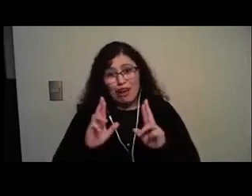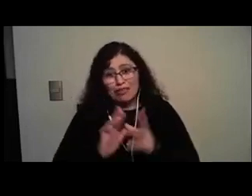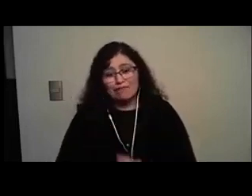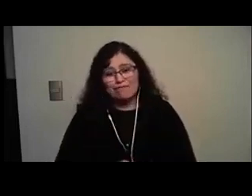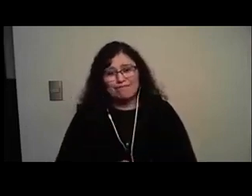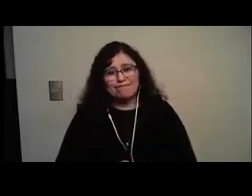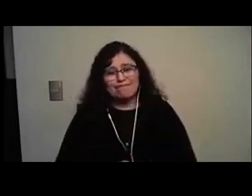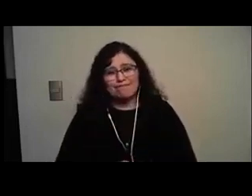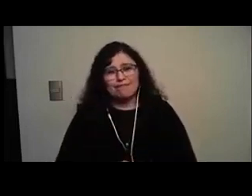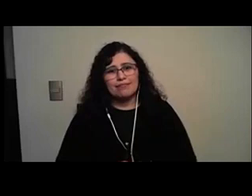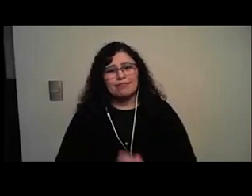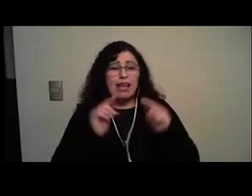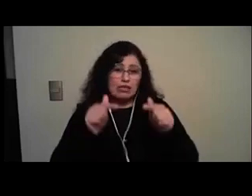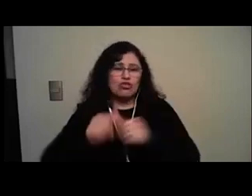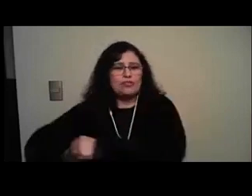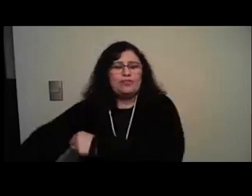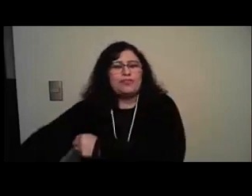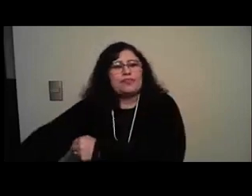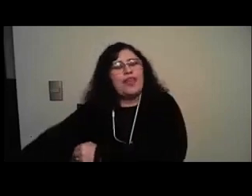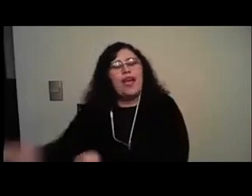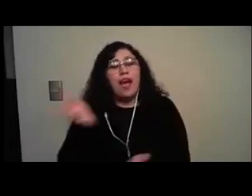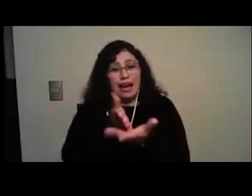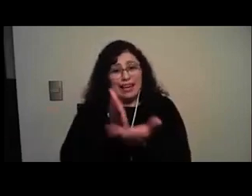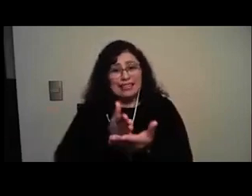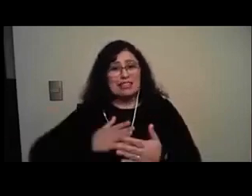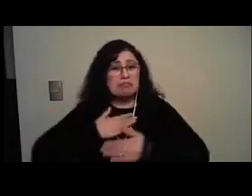Eso, ha sido un agrado poder compartir con ustedes esta clase.